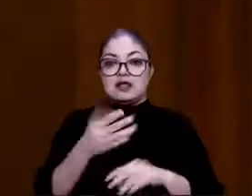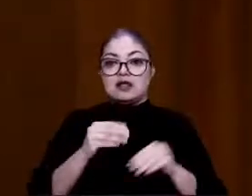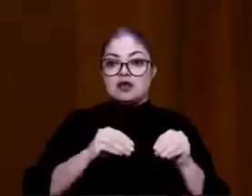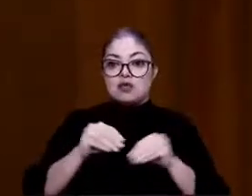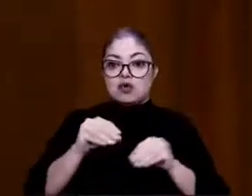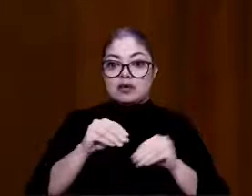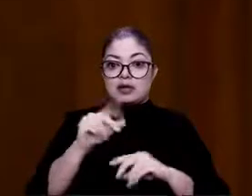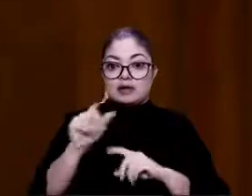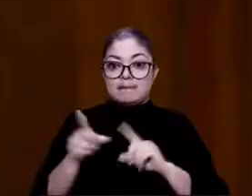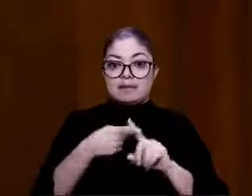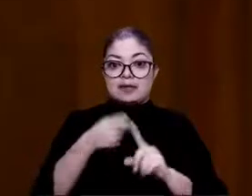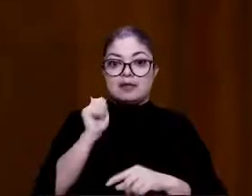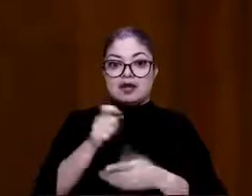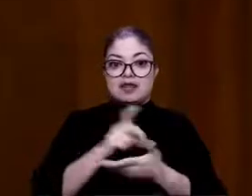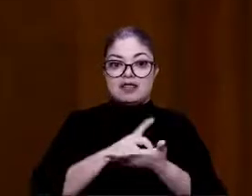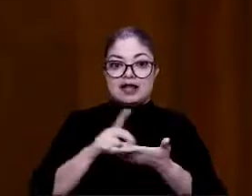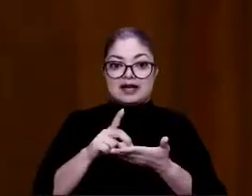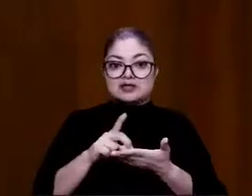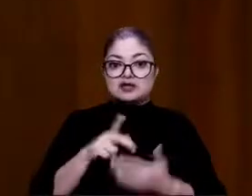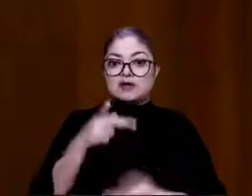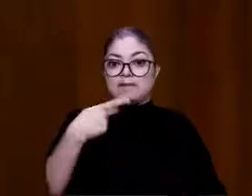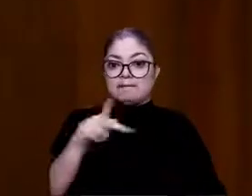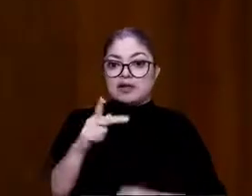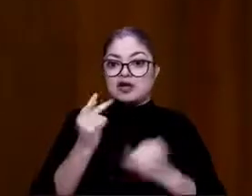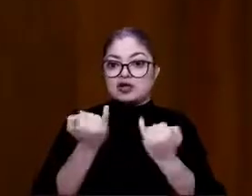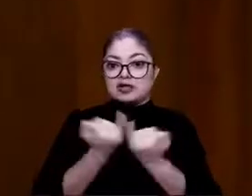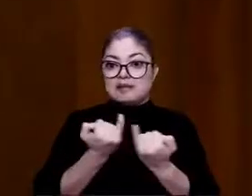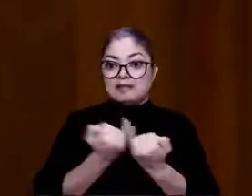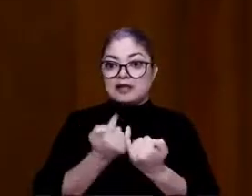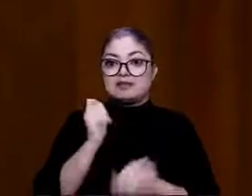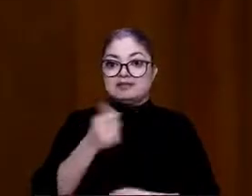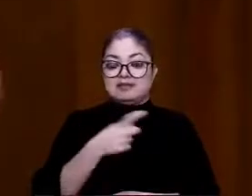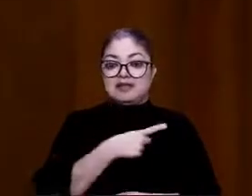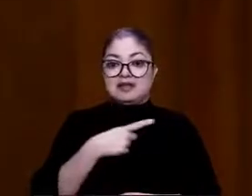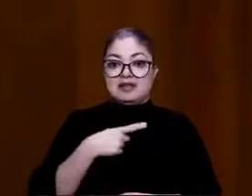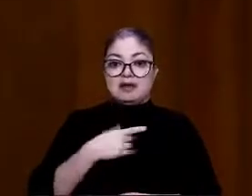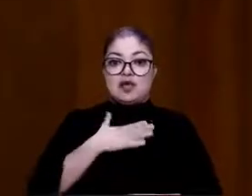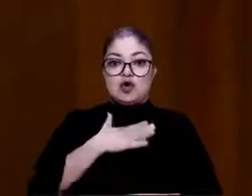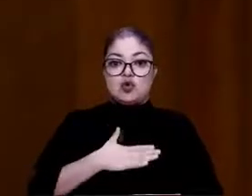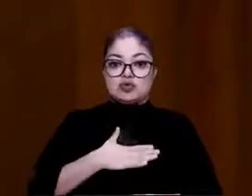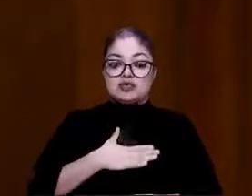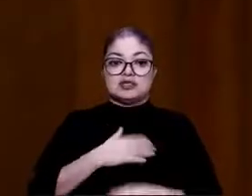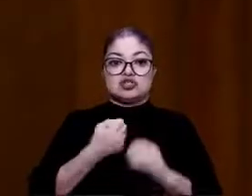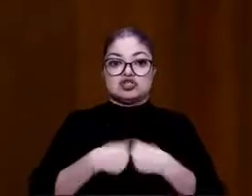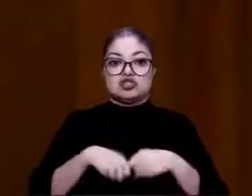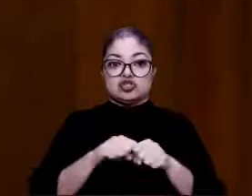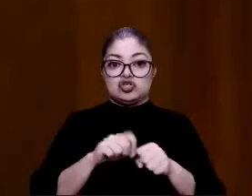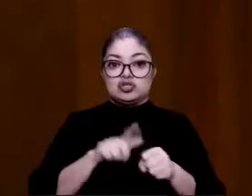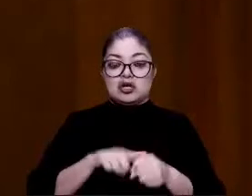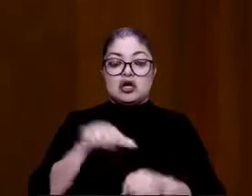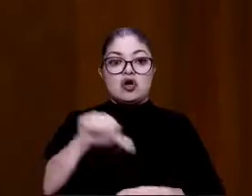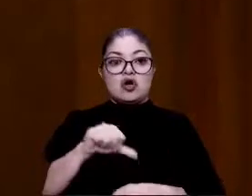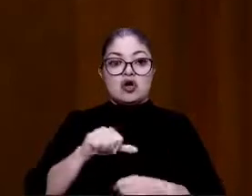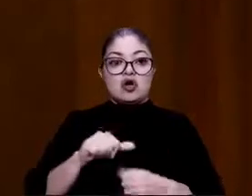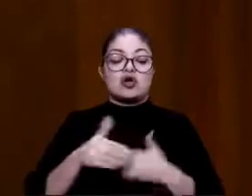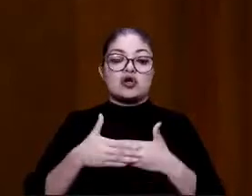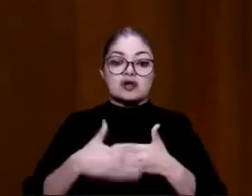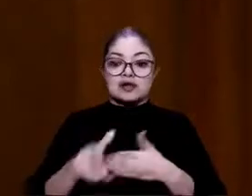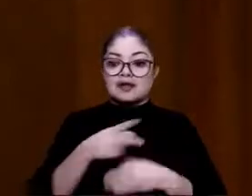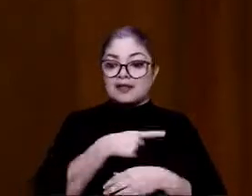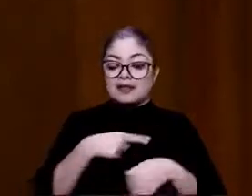primero, es un derecho, pero también es un tema de justicia social. Hoy debemos trabajar en políticas